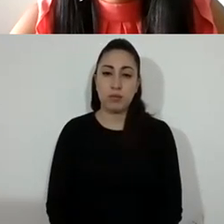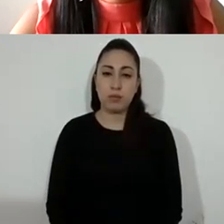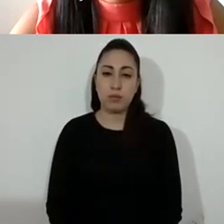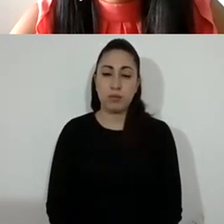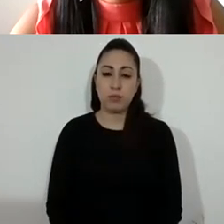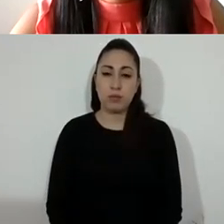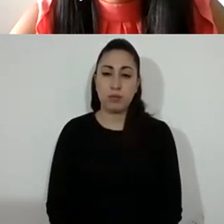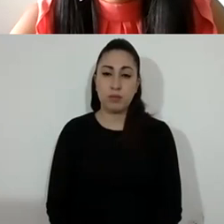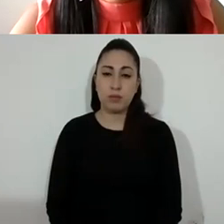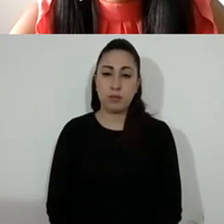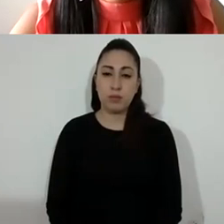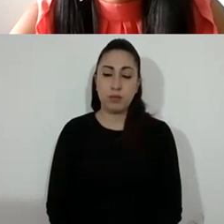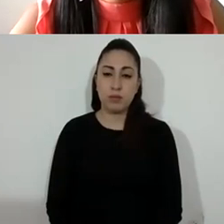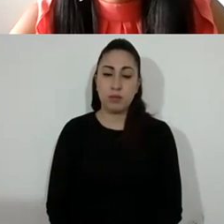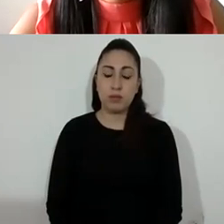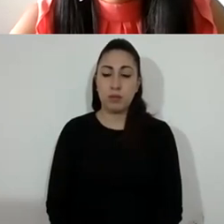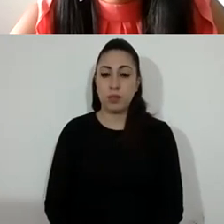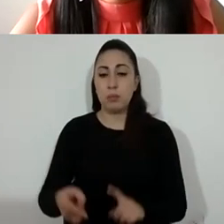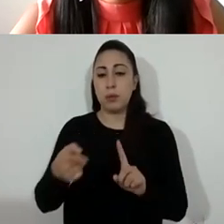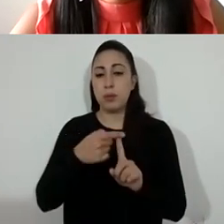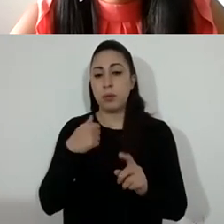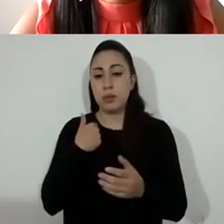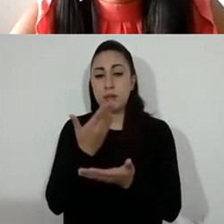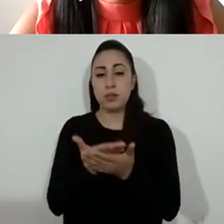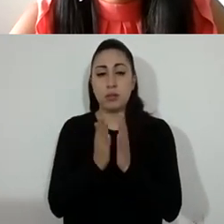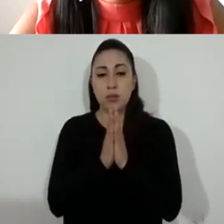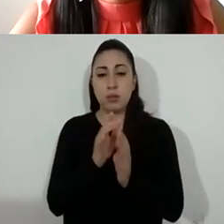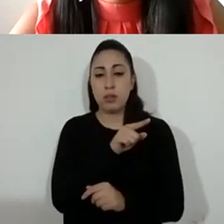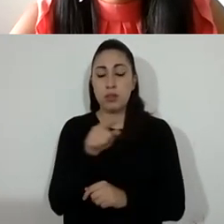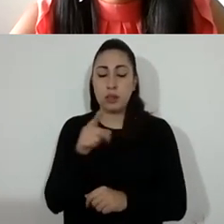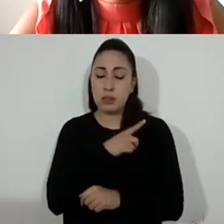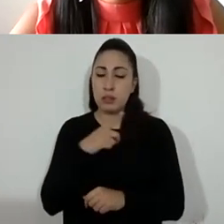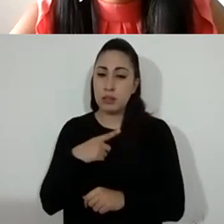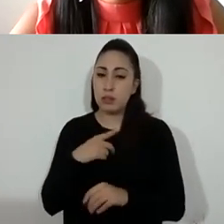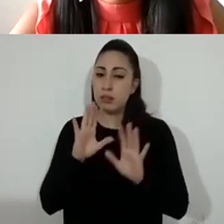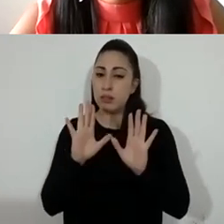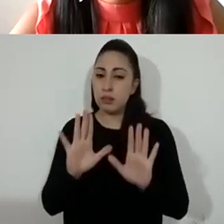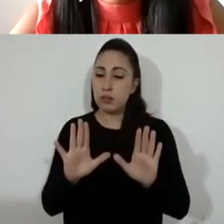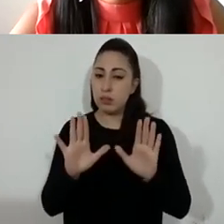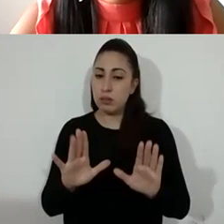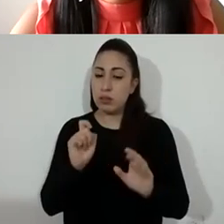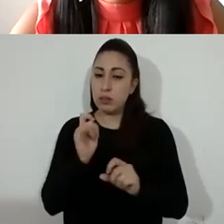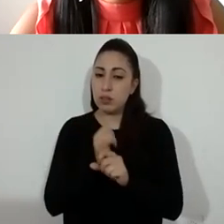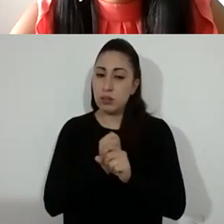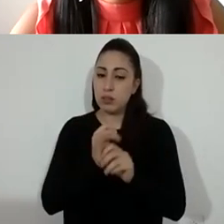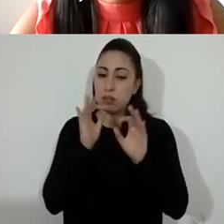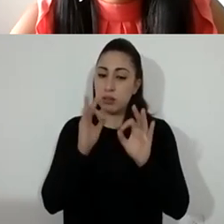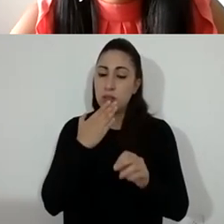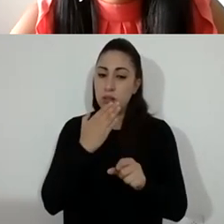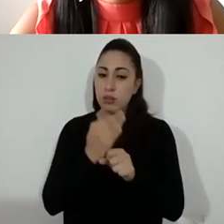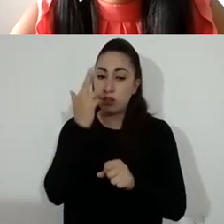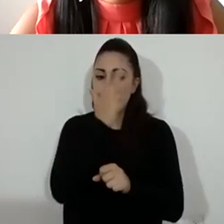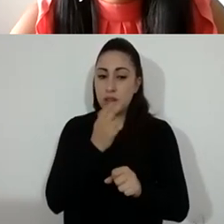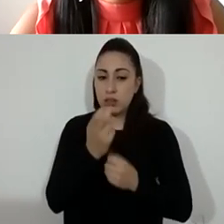yo llamaría a un análisis sereno desde el punto de vista legislativo de lo que estamos trayendo acá.